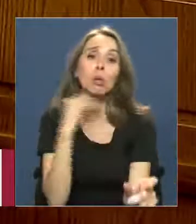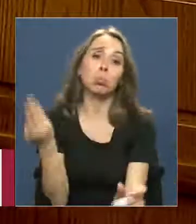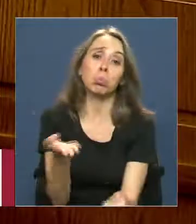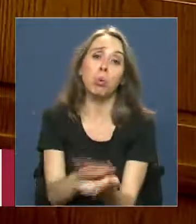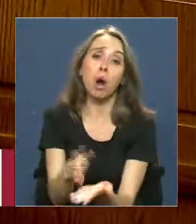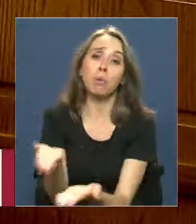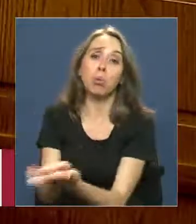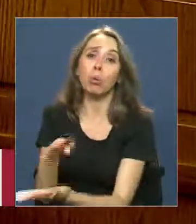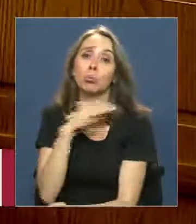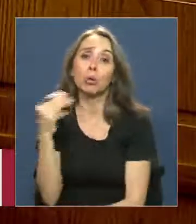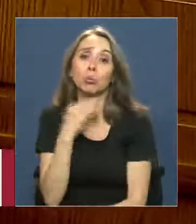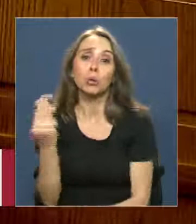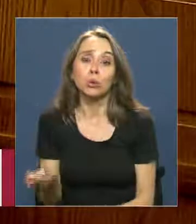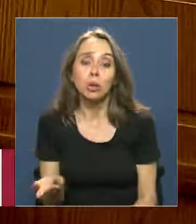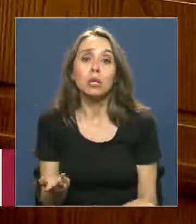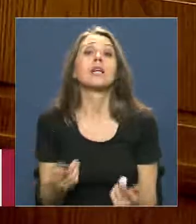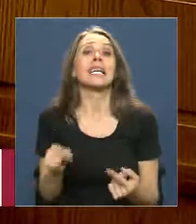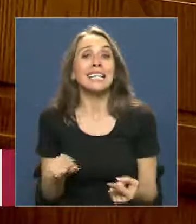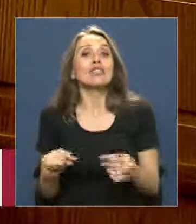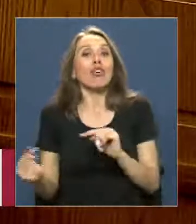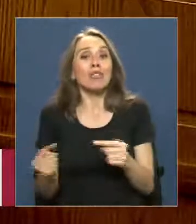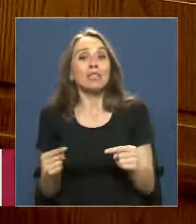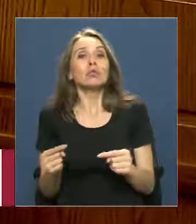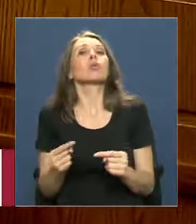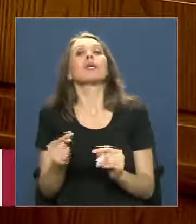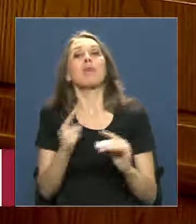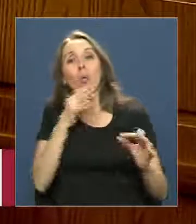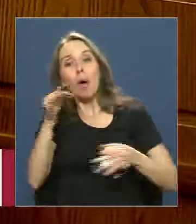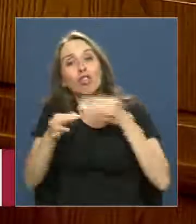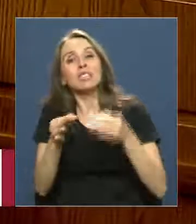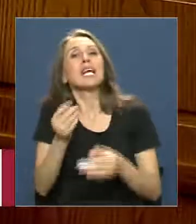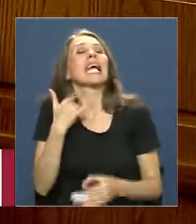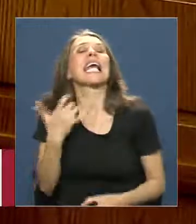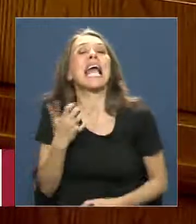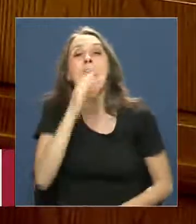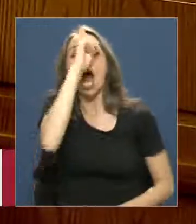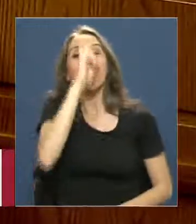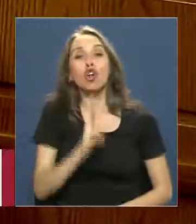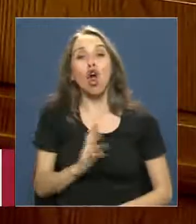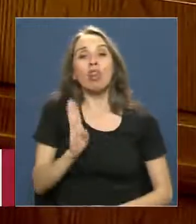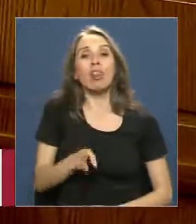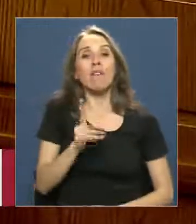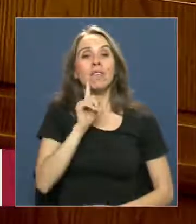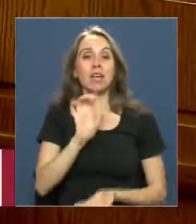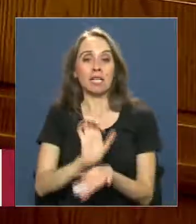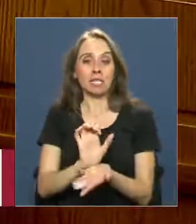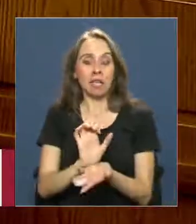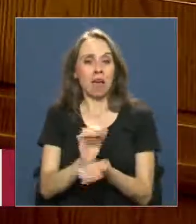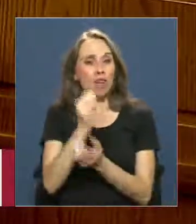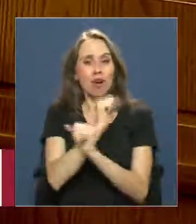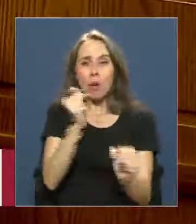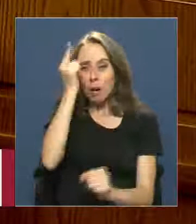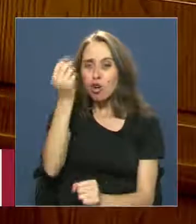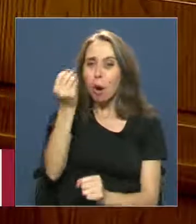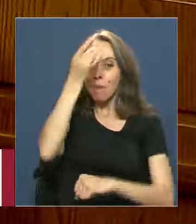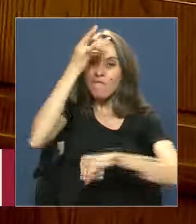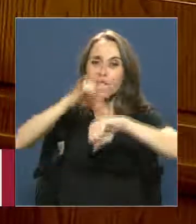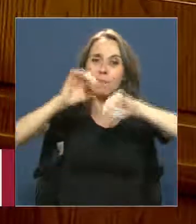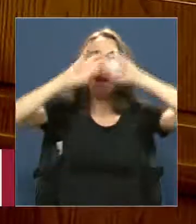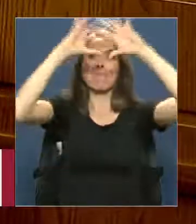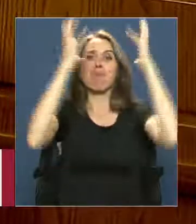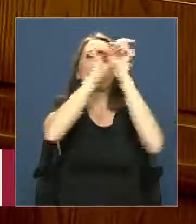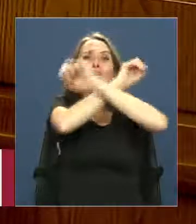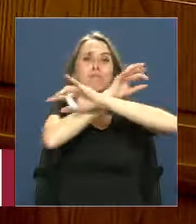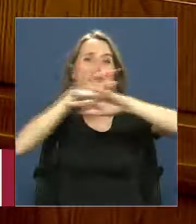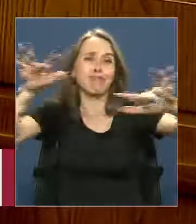es lo que estamos discutiendo cuando hablamos del rol del Estado. Por eso es que resulta incomprensible que frente a una pandemia, una enfermedad como